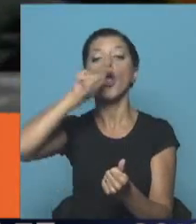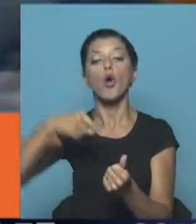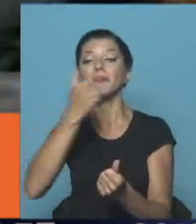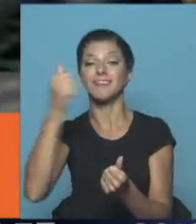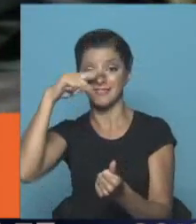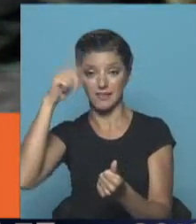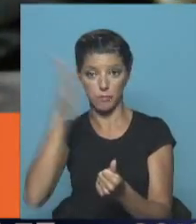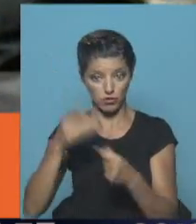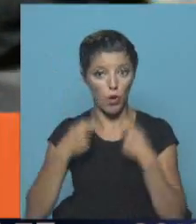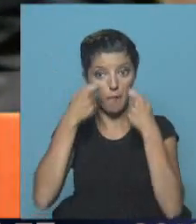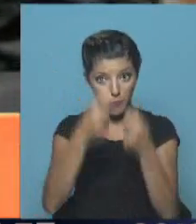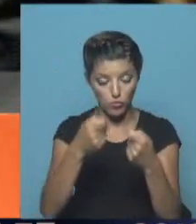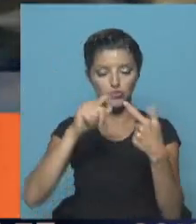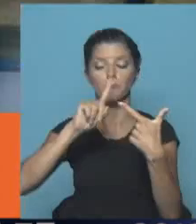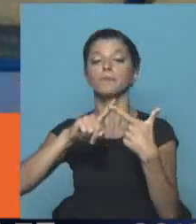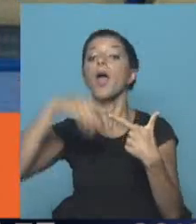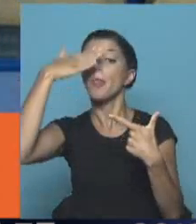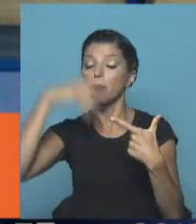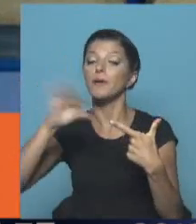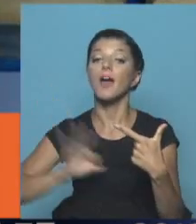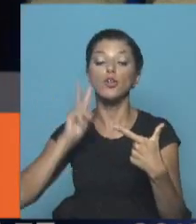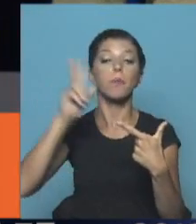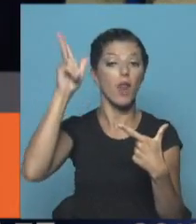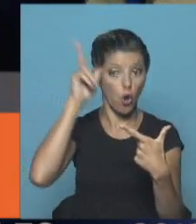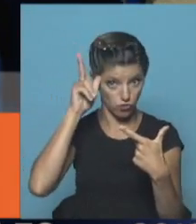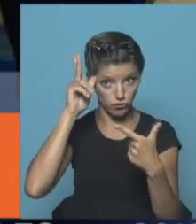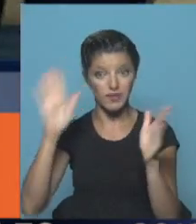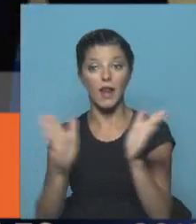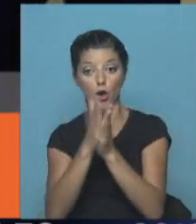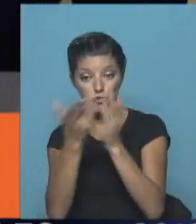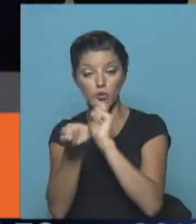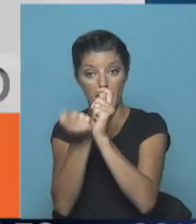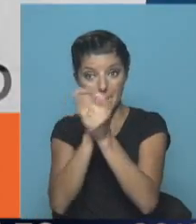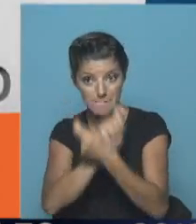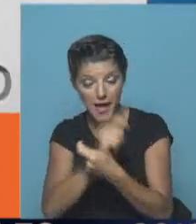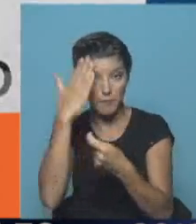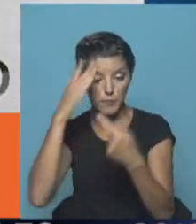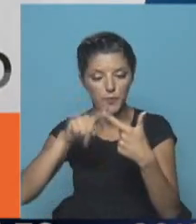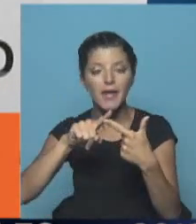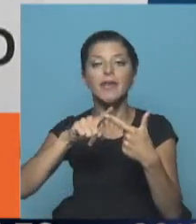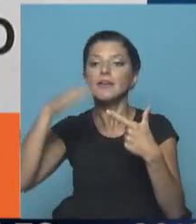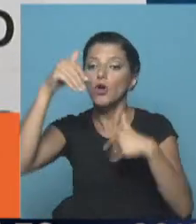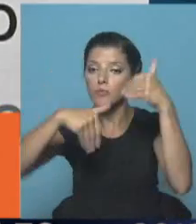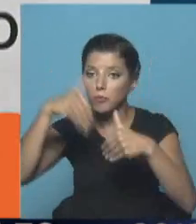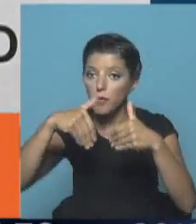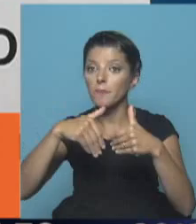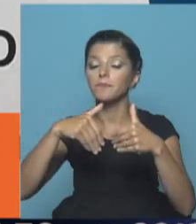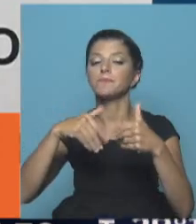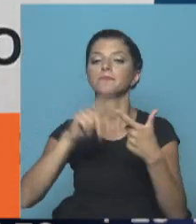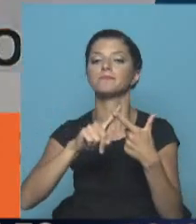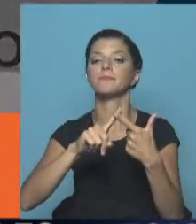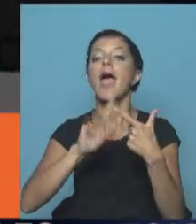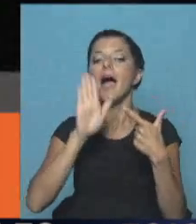56,67% de los votos. Luego de la aprobación en 2008 de una nueva constitución y la convocatoria a nuevas elecciones, Correa